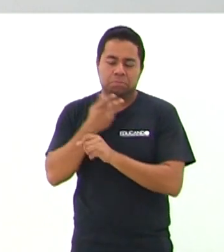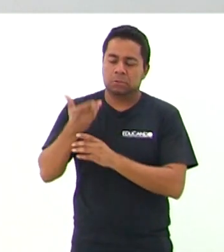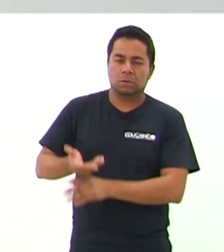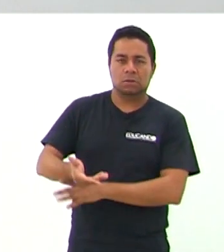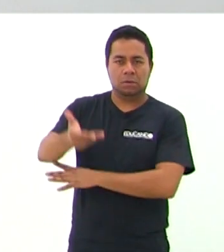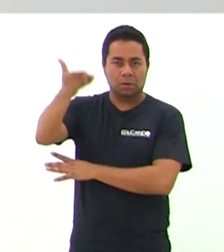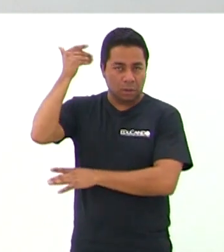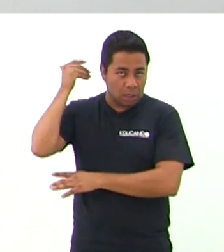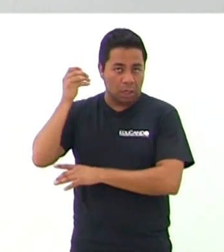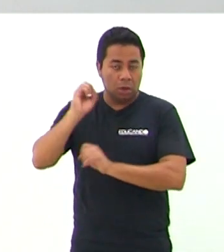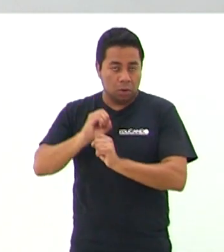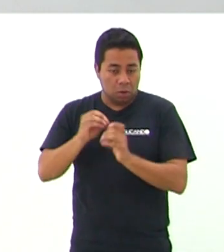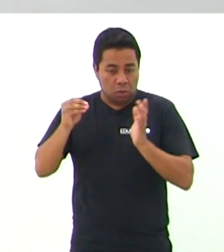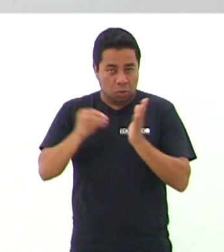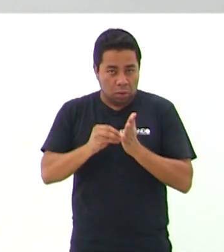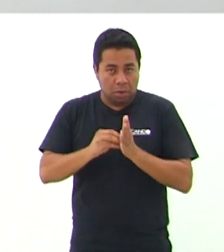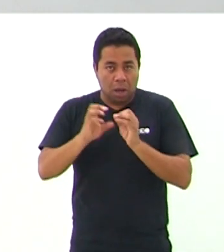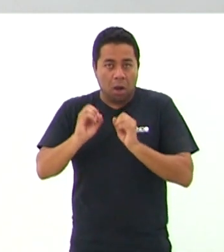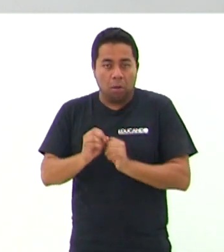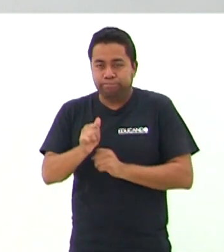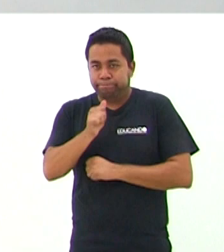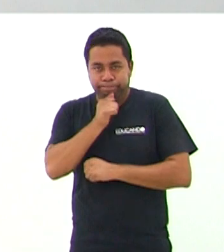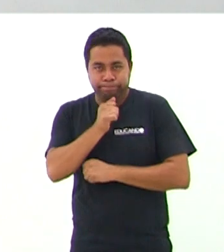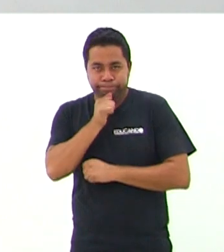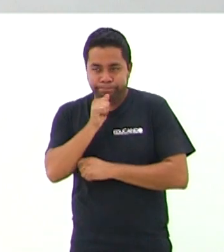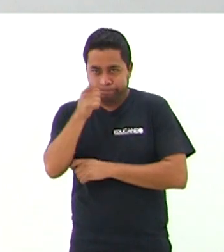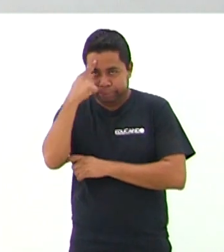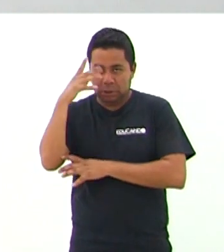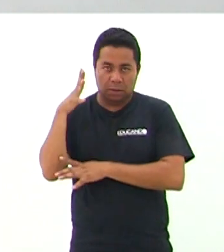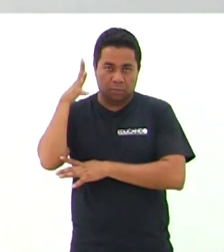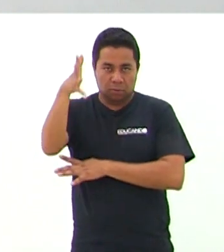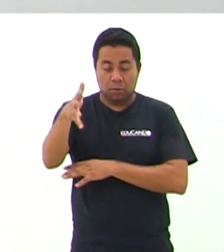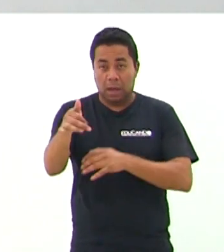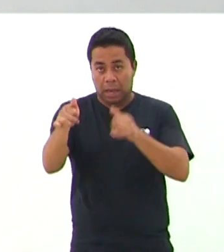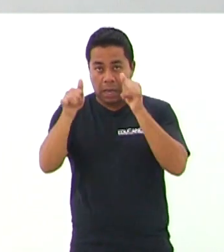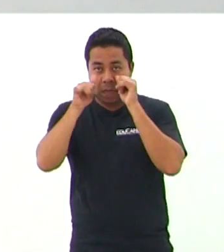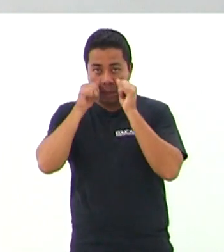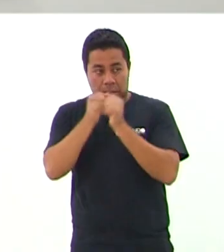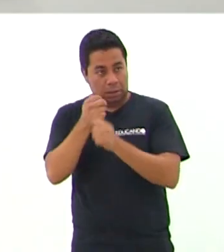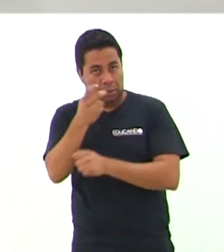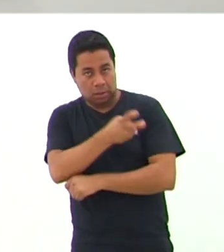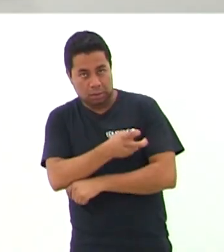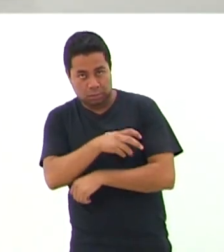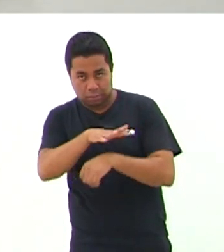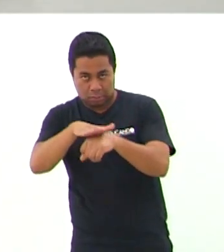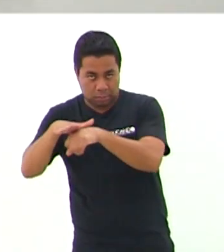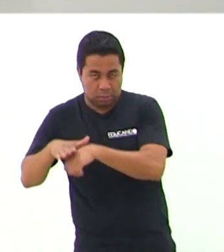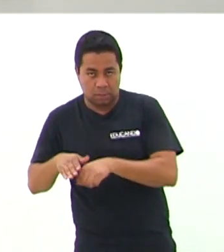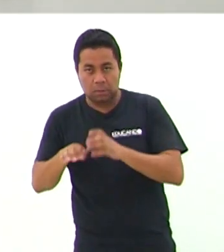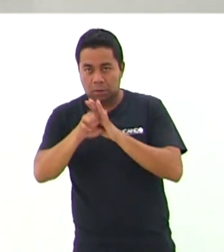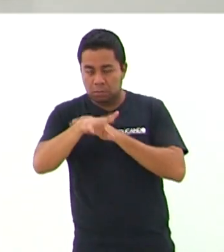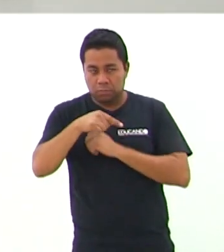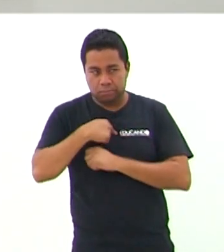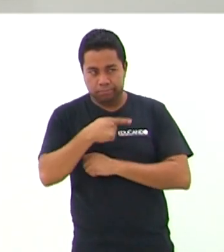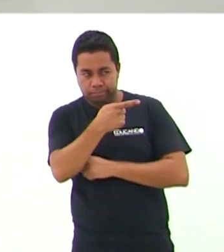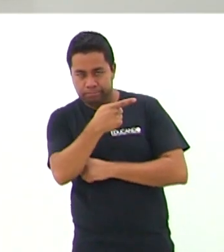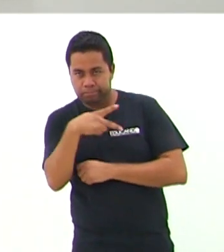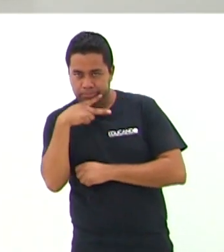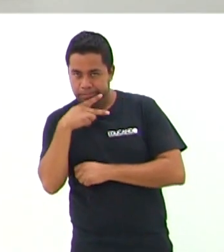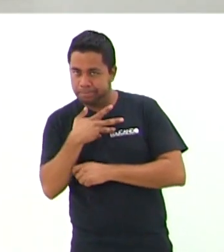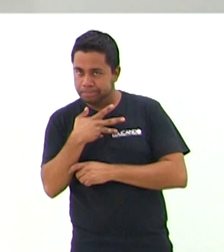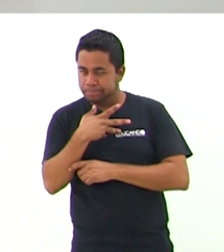un presente o en un futuro. Atención con esto, niños y niñas. Si nosotros tenemos este verbo tener